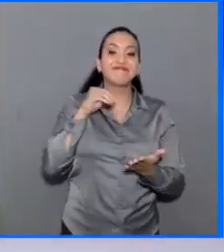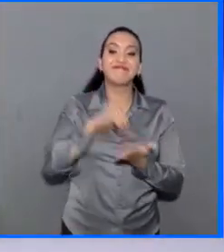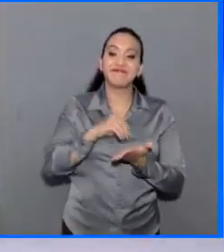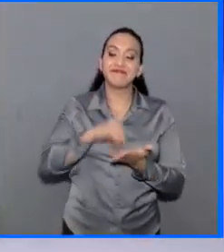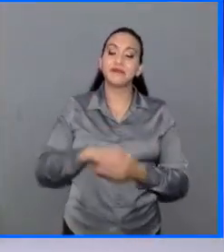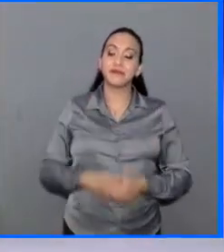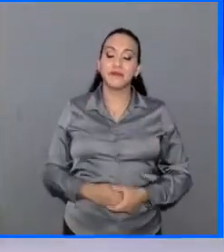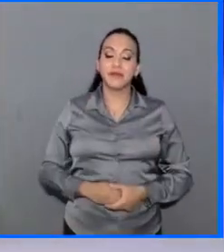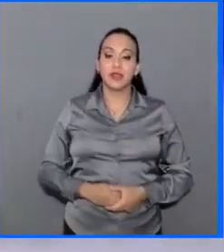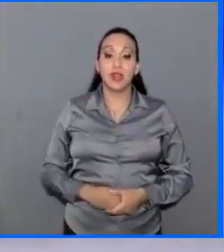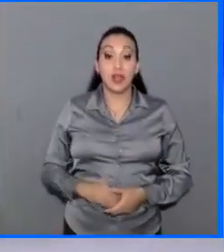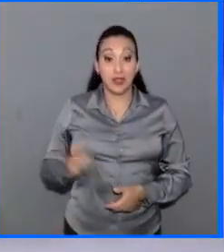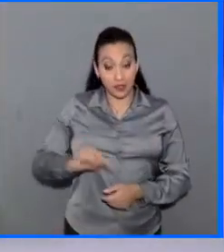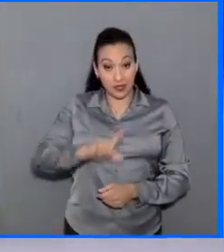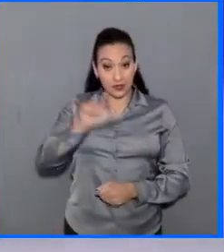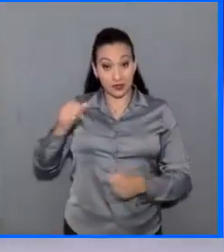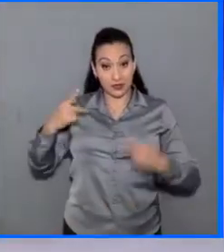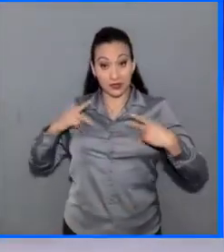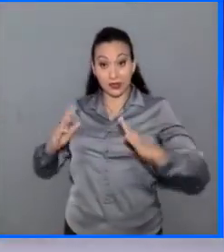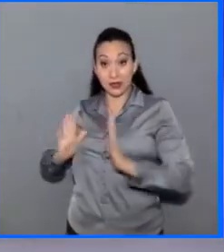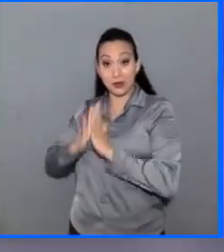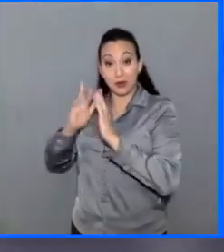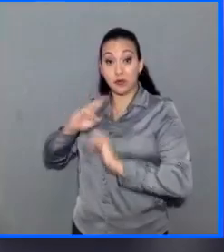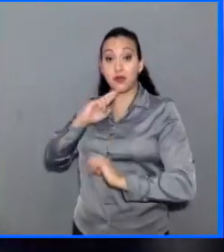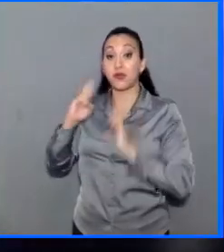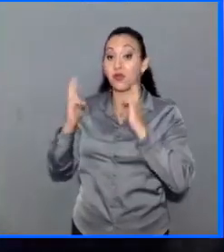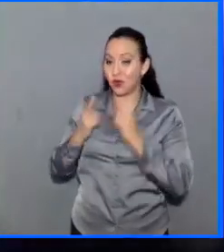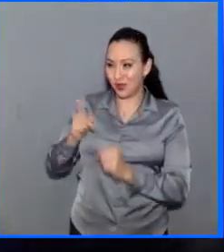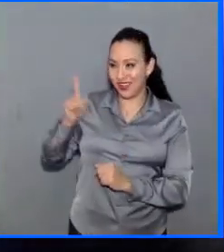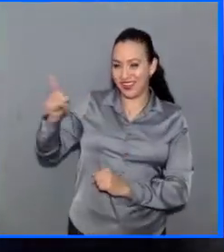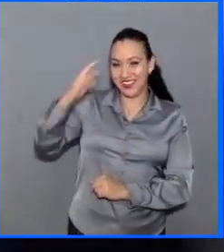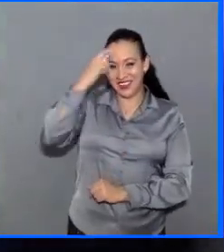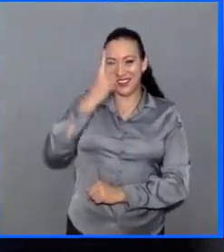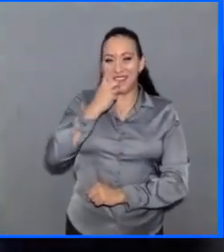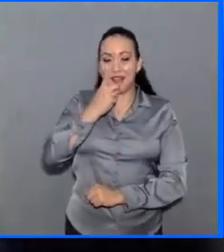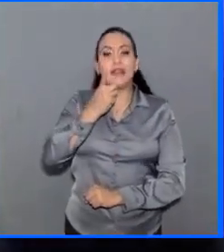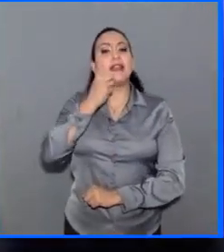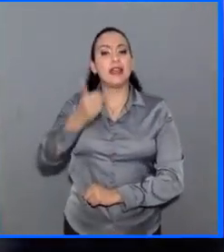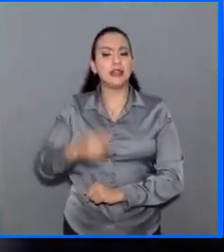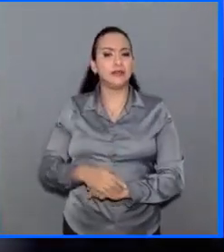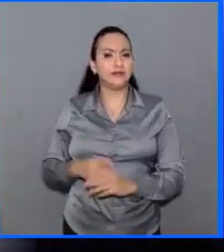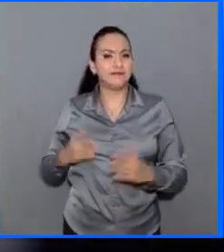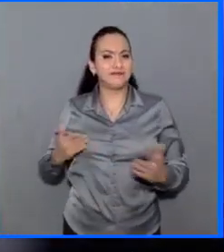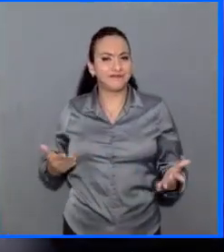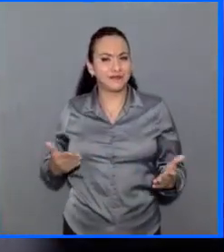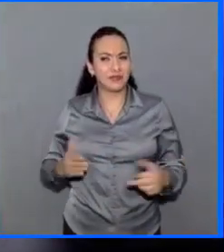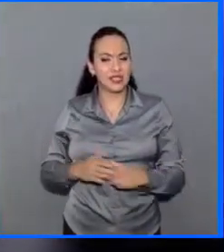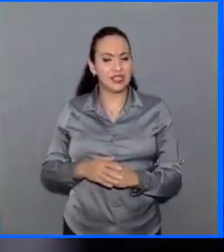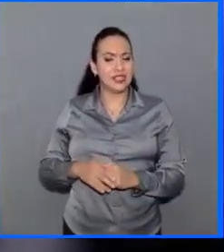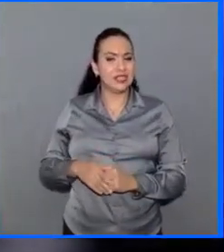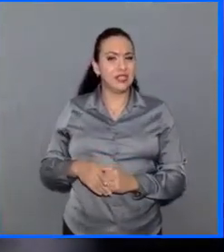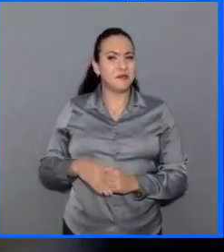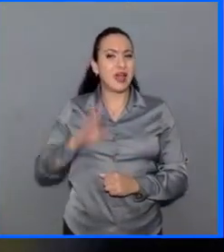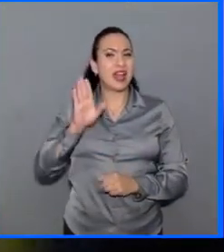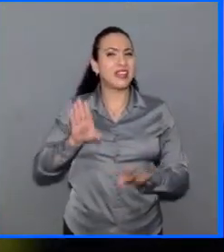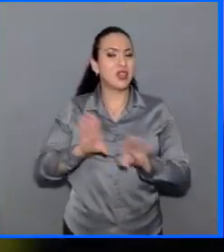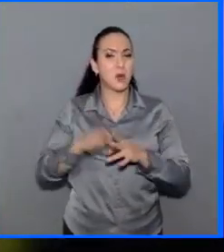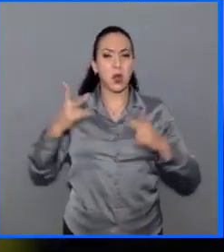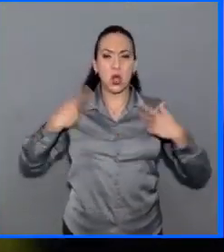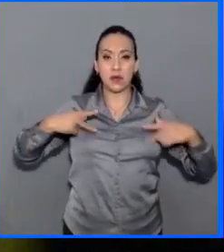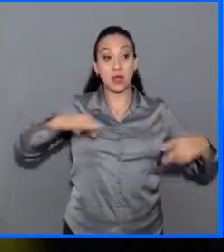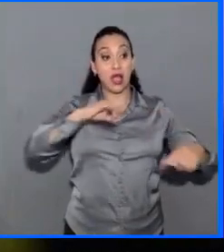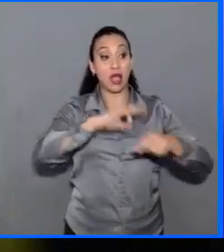los participantes de la Cumbre Judicial Iberoamericana criticaron lo que calificaron como un populismo entronizado,